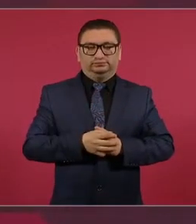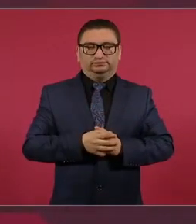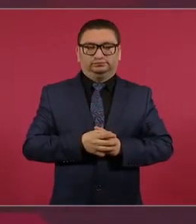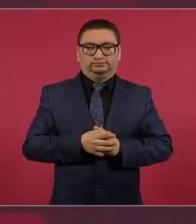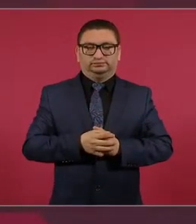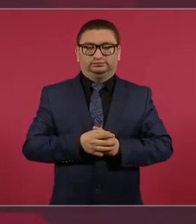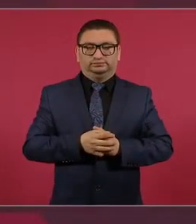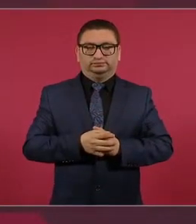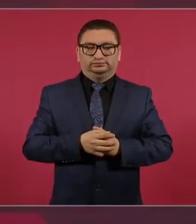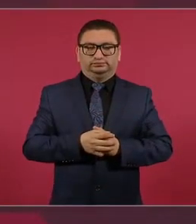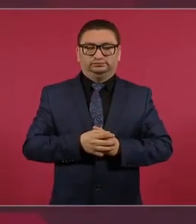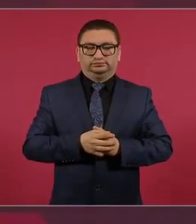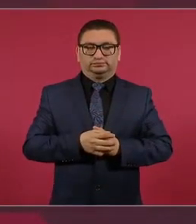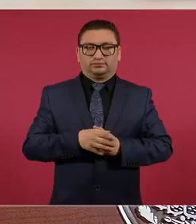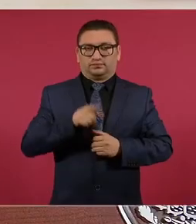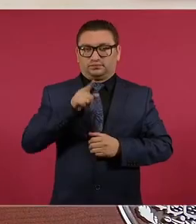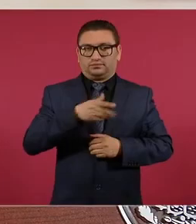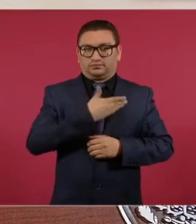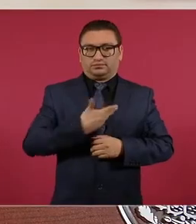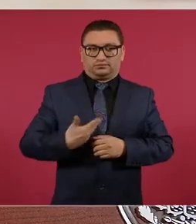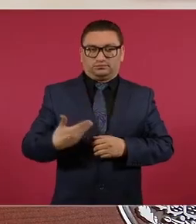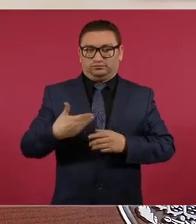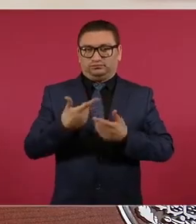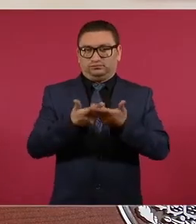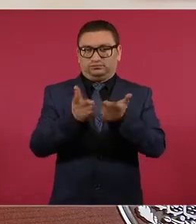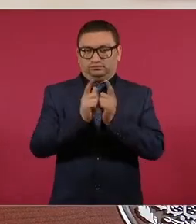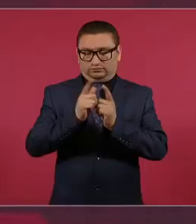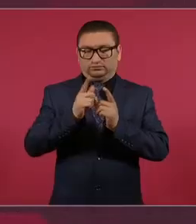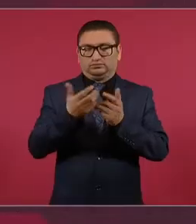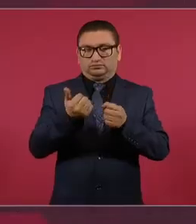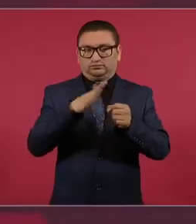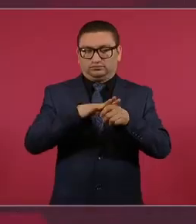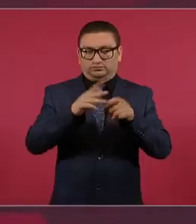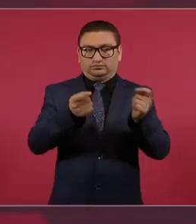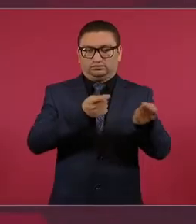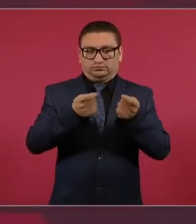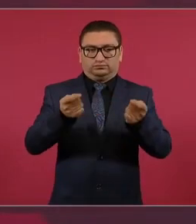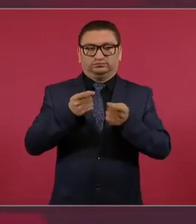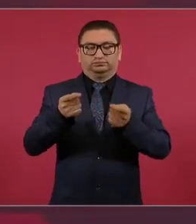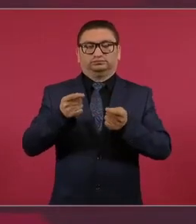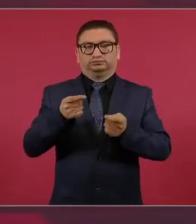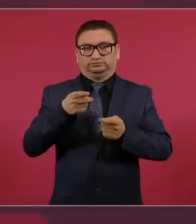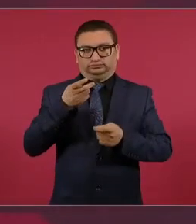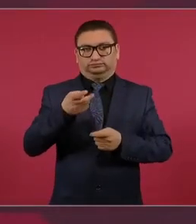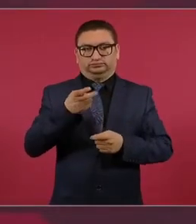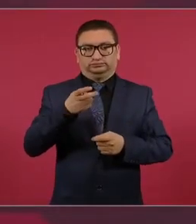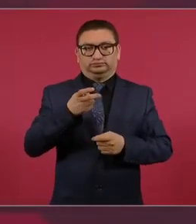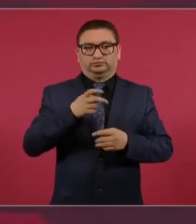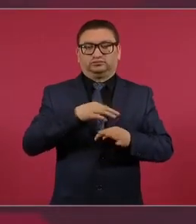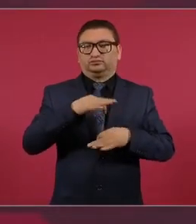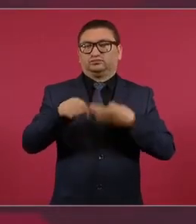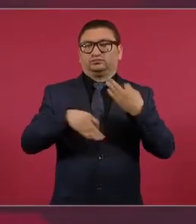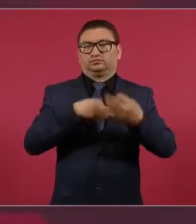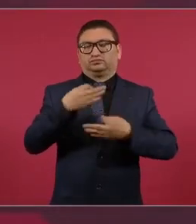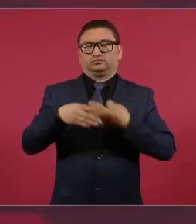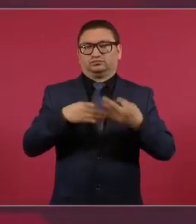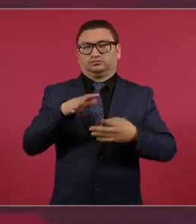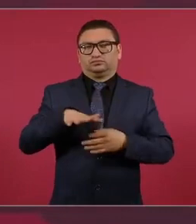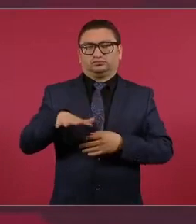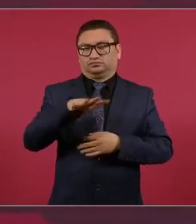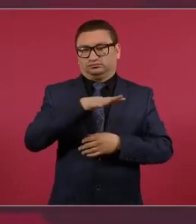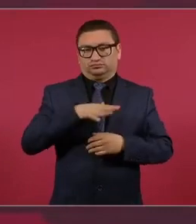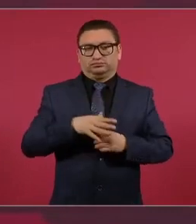administrador el presidente de los consejos de administración de todo lo